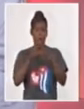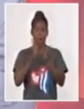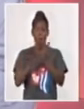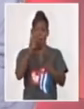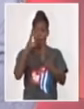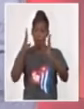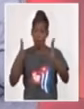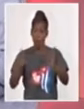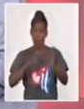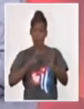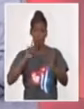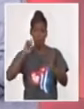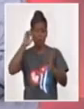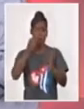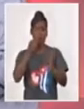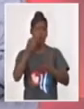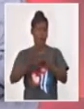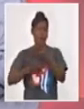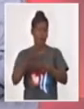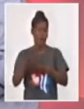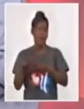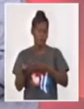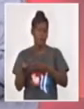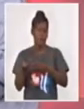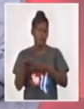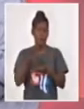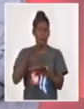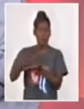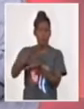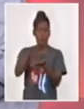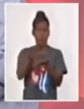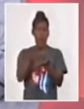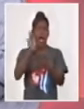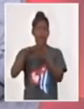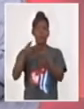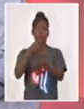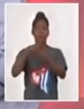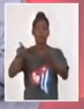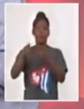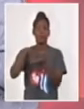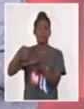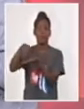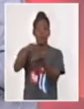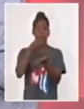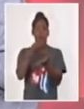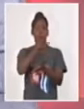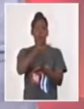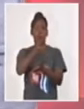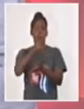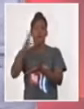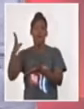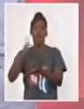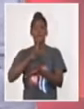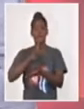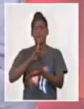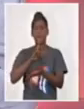sábado o domingo, aunque en otros territorios también se ha decidido realizar en otros momentos. ¿En qué